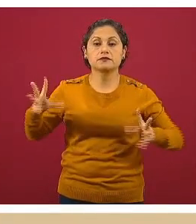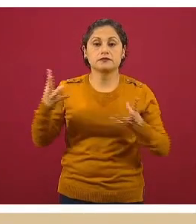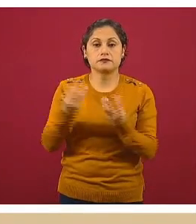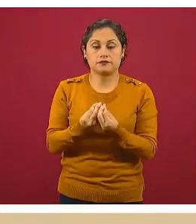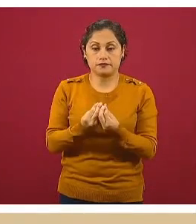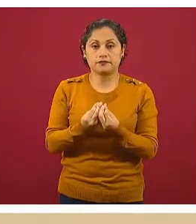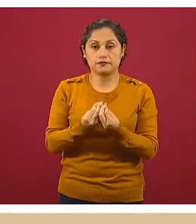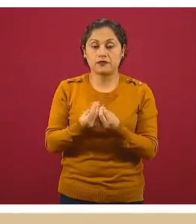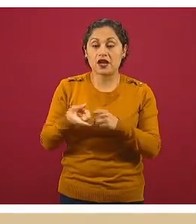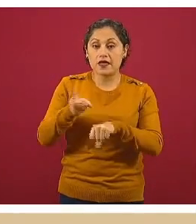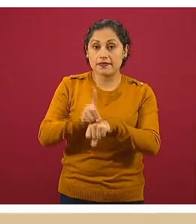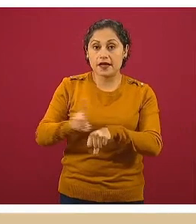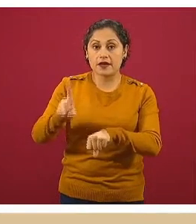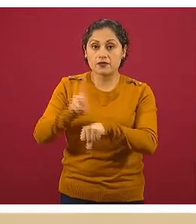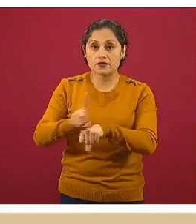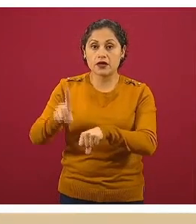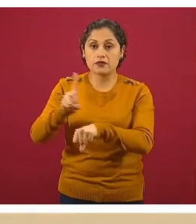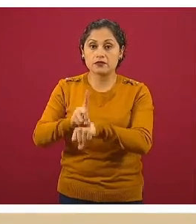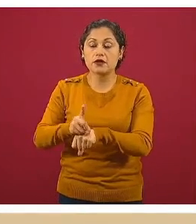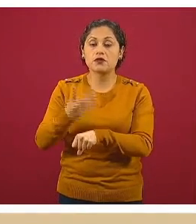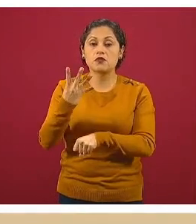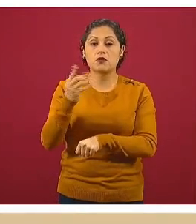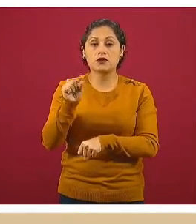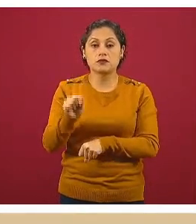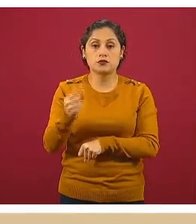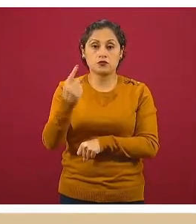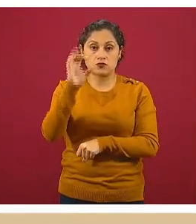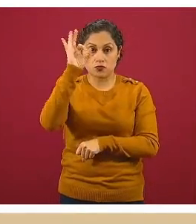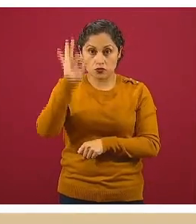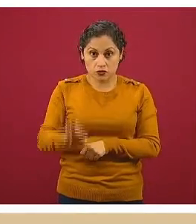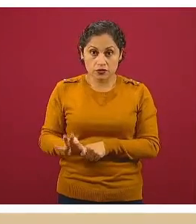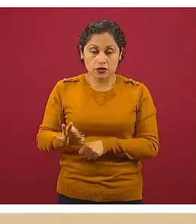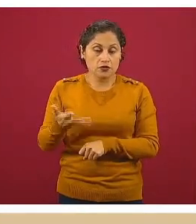El incremento diario fue de 4.1%, representó